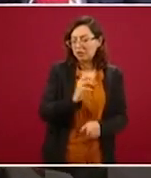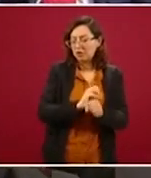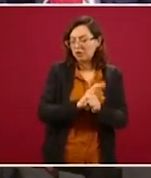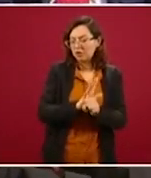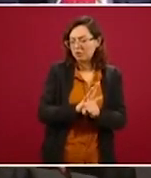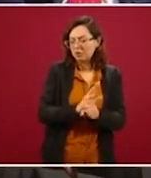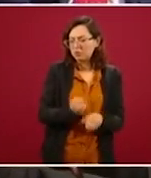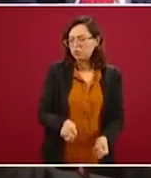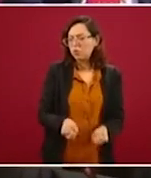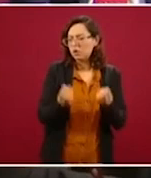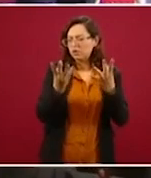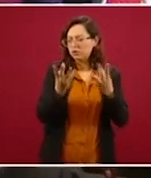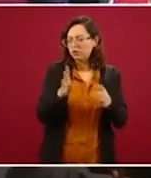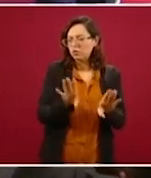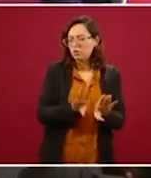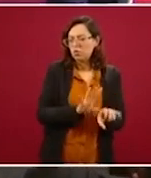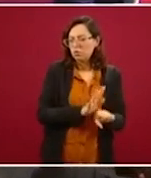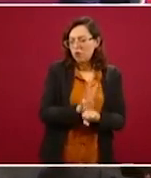coronavirus.